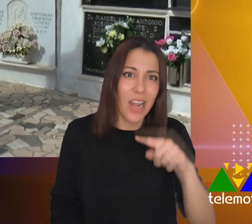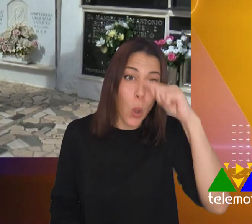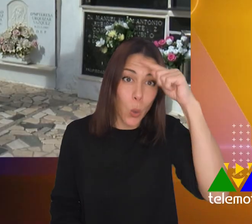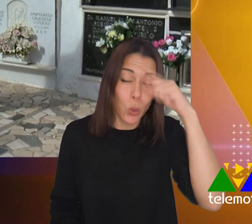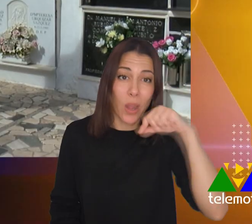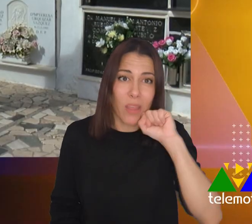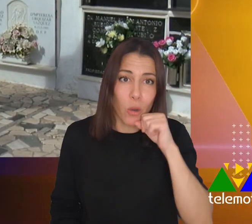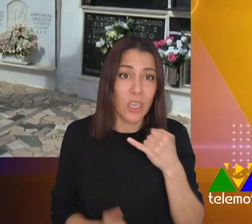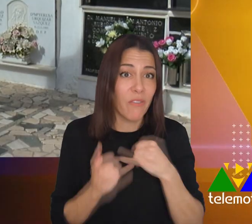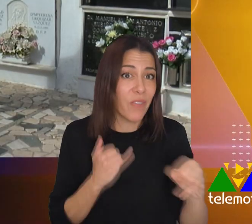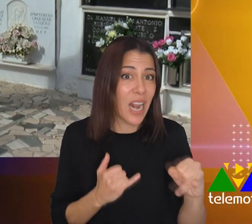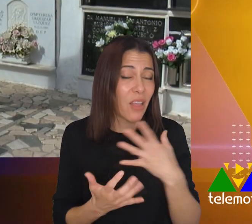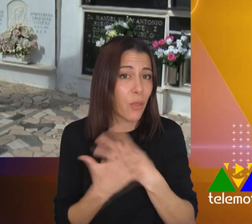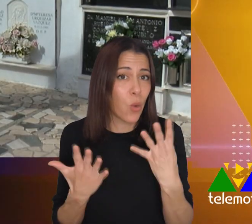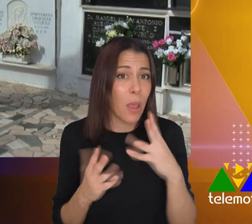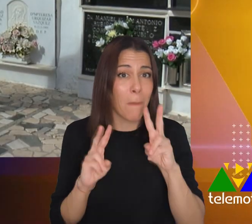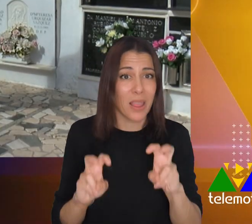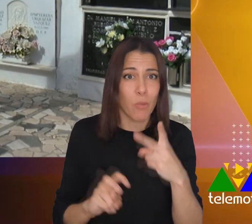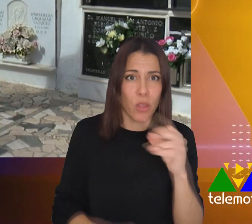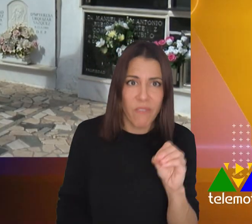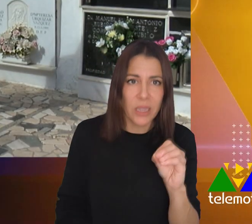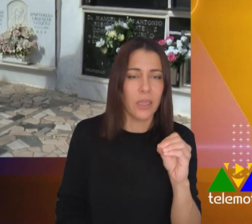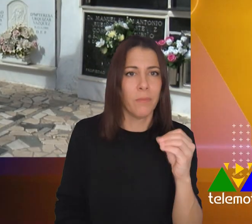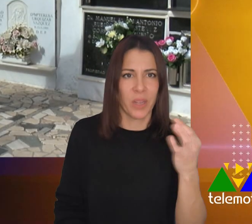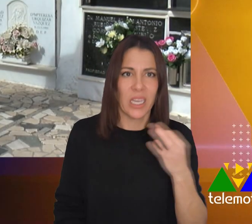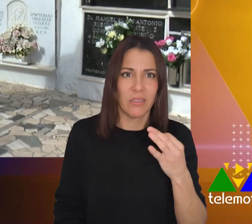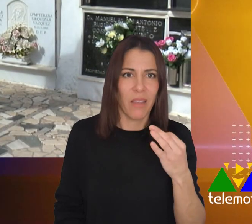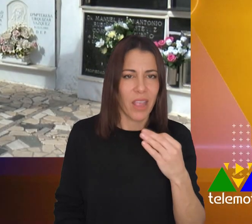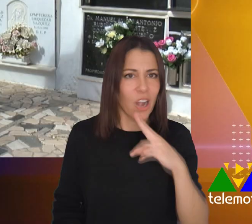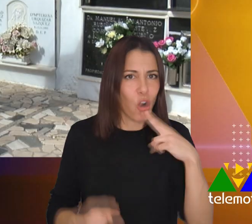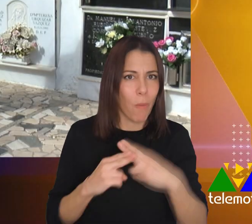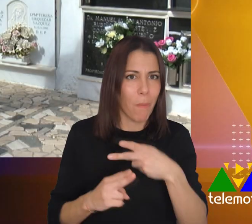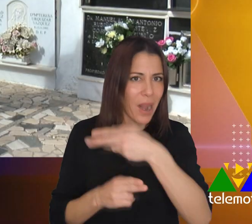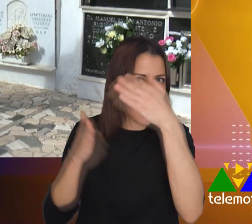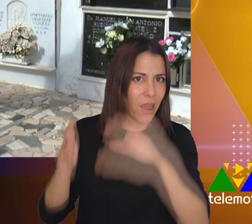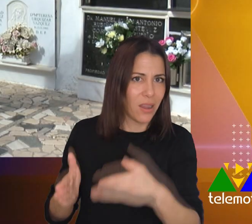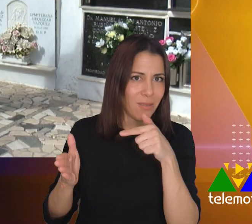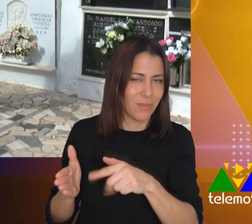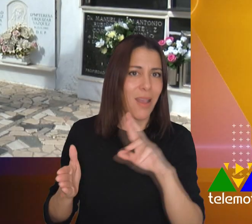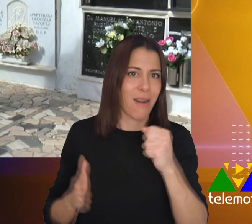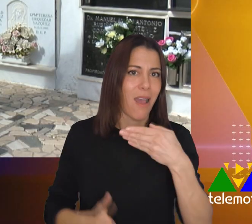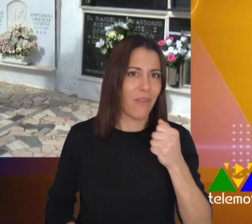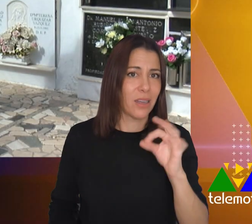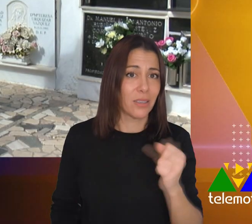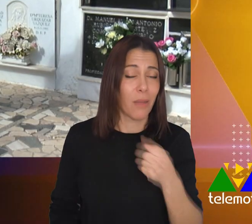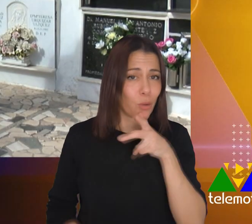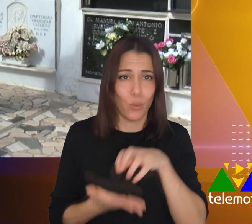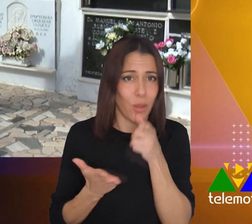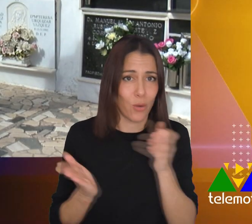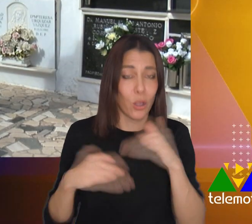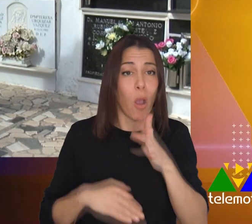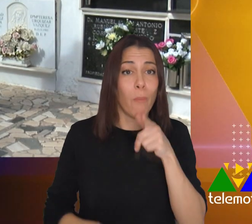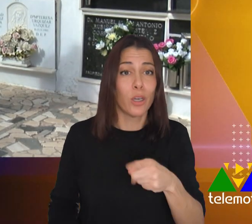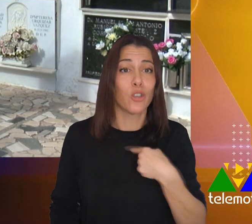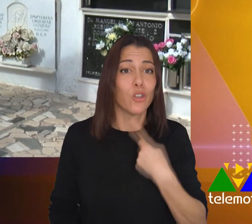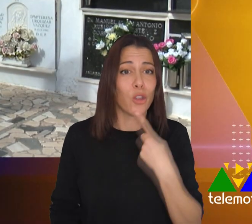cultura motrileña a finales del 19, principios del 20, hay que hacerle referencia a Gaspar Esteban Rabasa. Es decir, que indudablemente, yo por